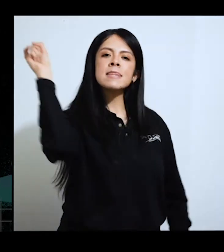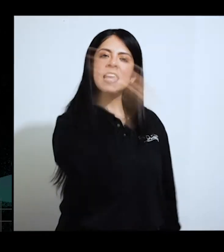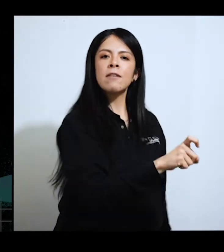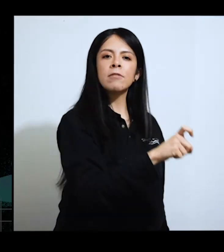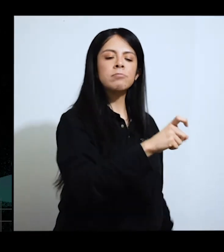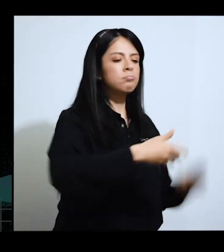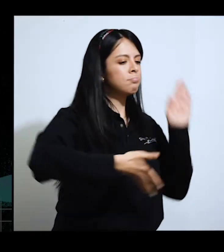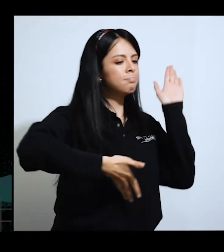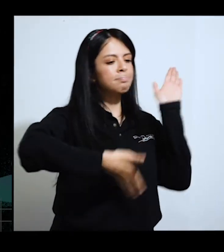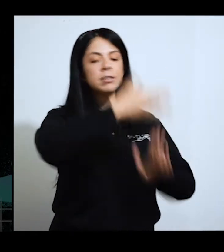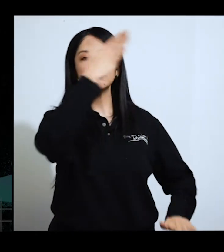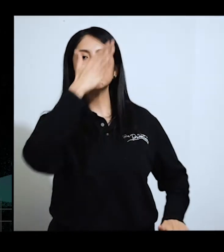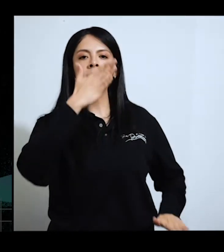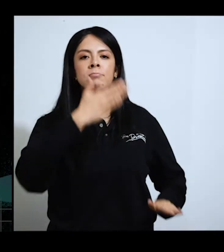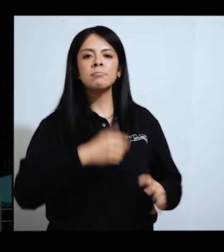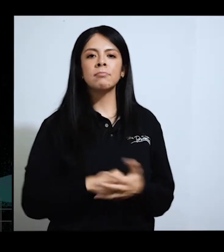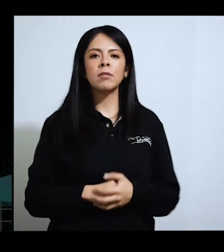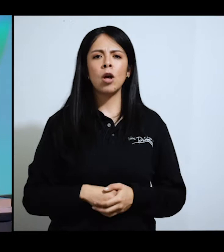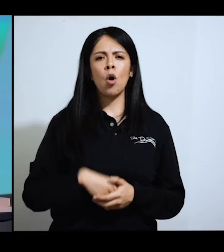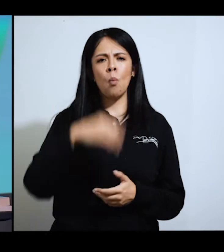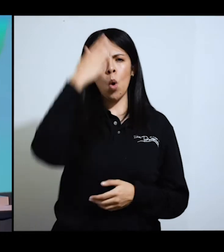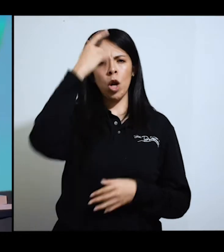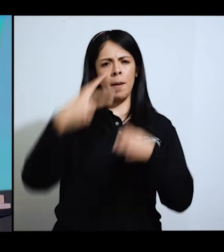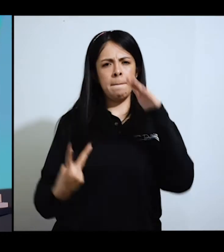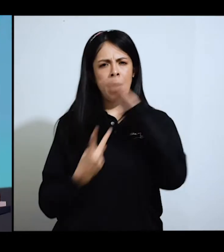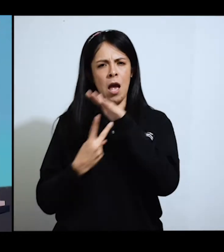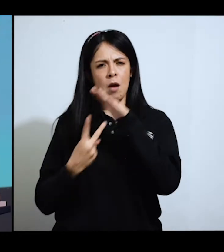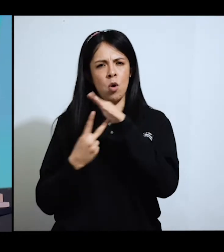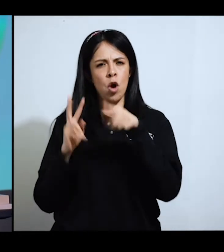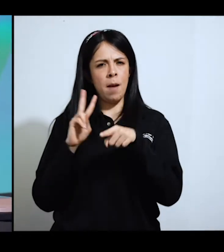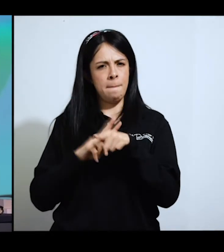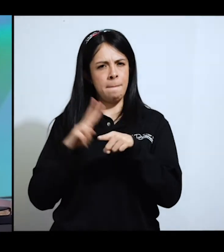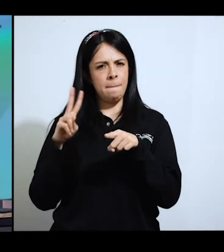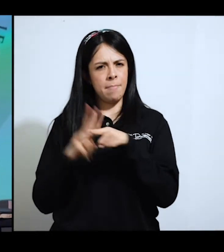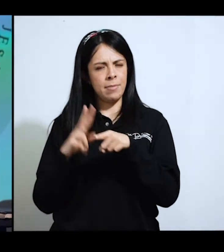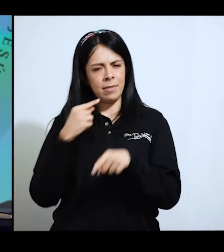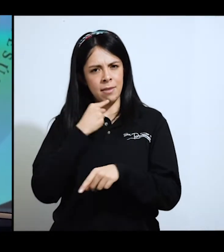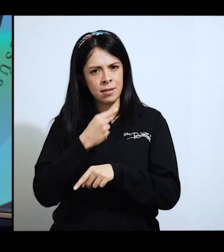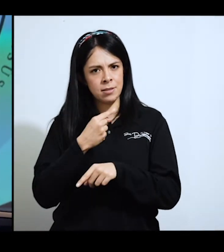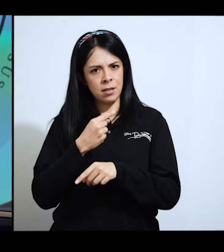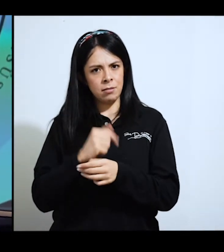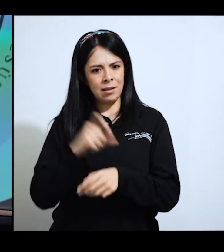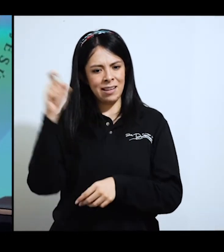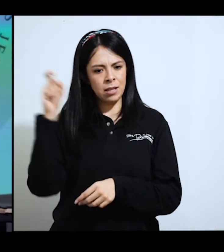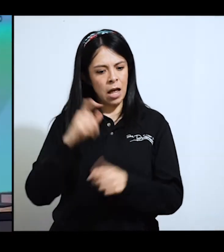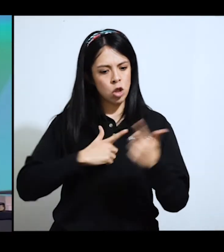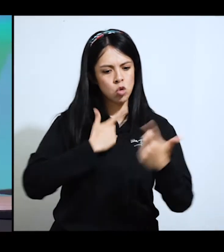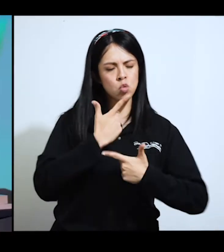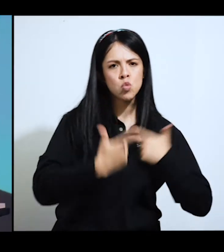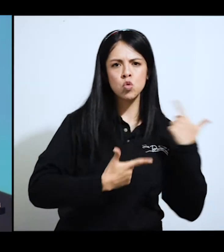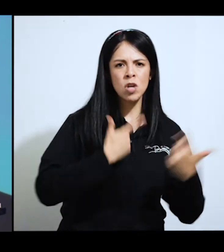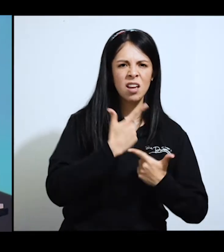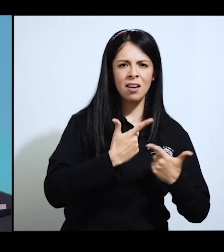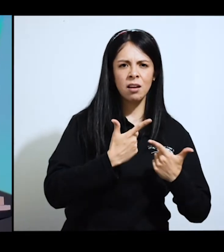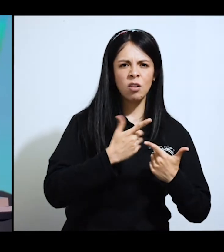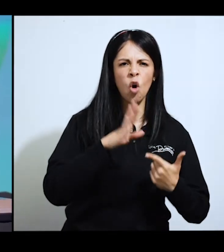nosotros? También porque Pablo en Efesios nos dice que nuestra lucha es contra